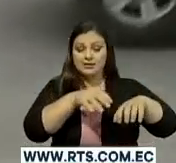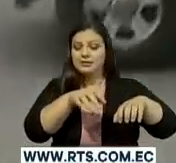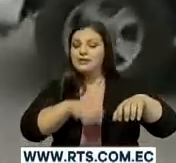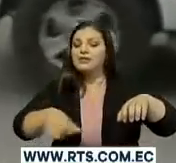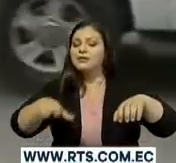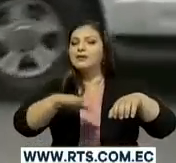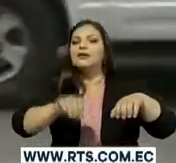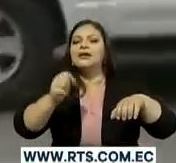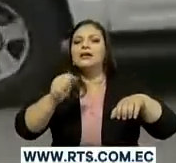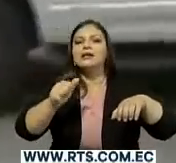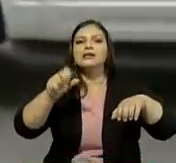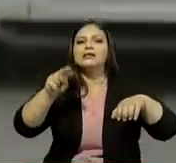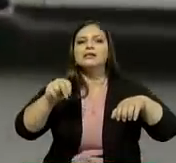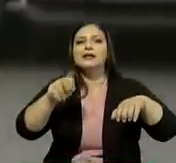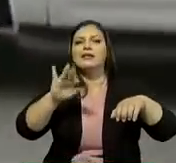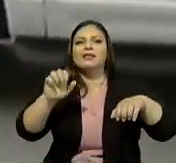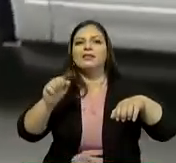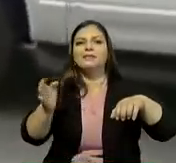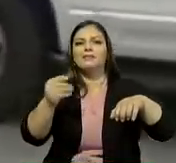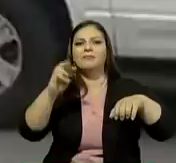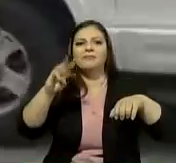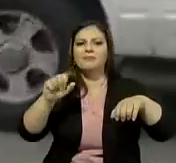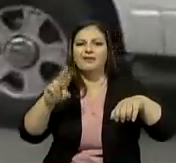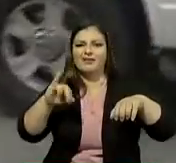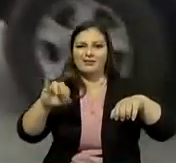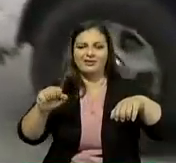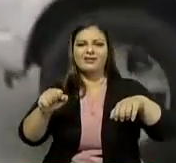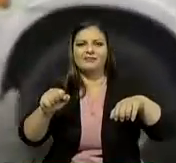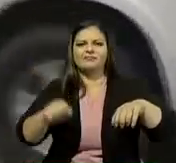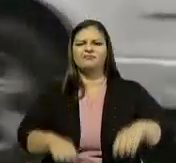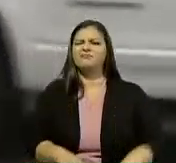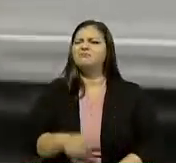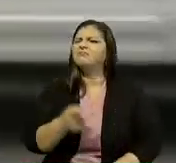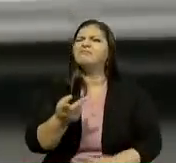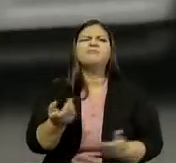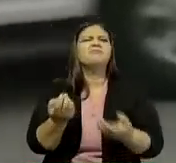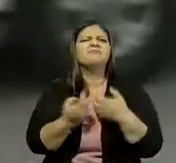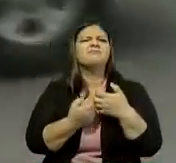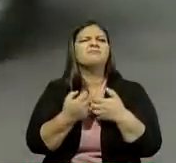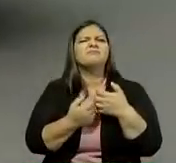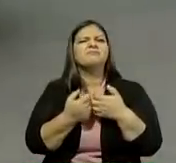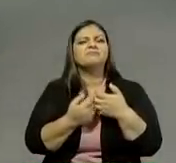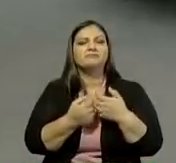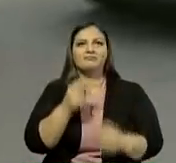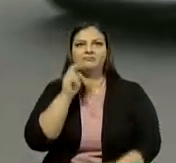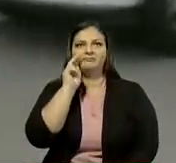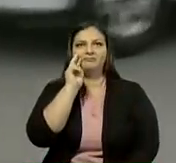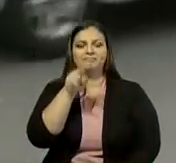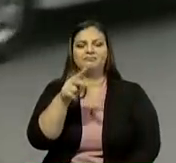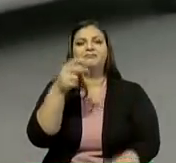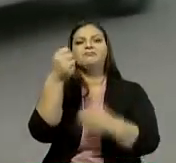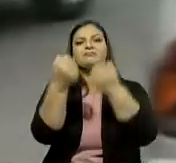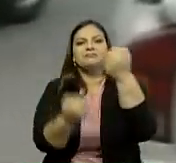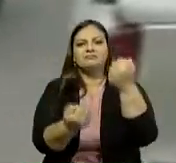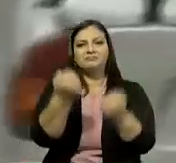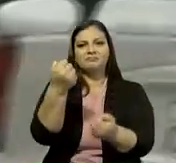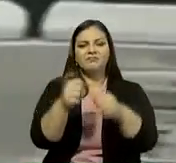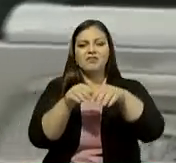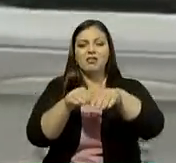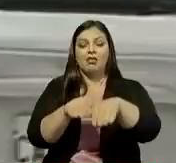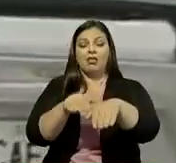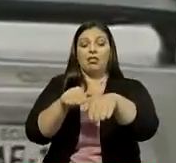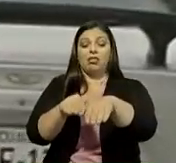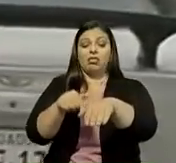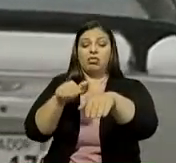sucede por a camps pues el congestionamiento vehícular estaría retrasando